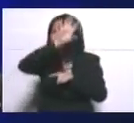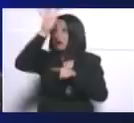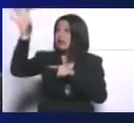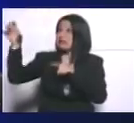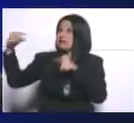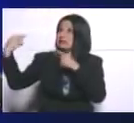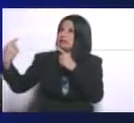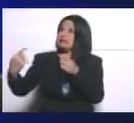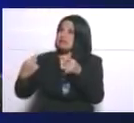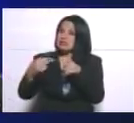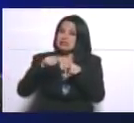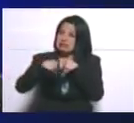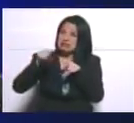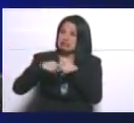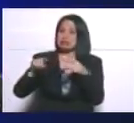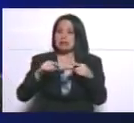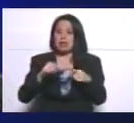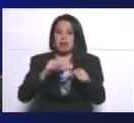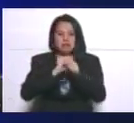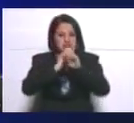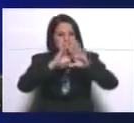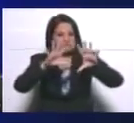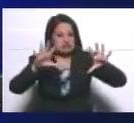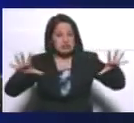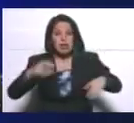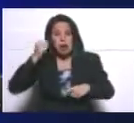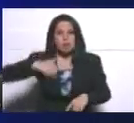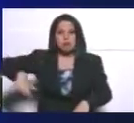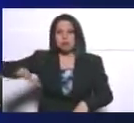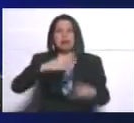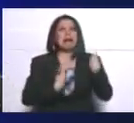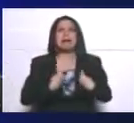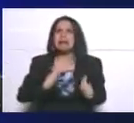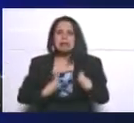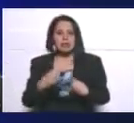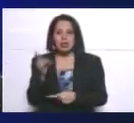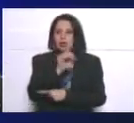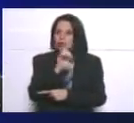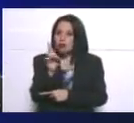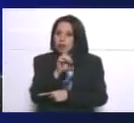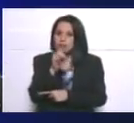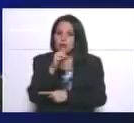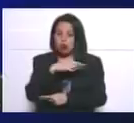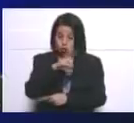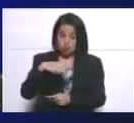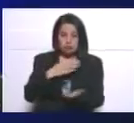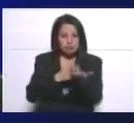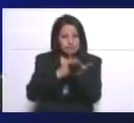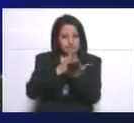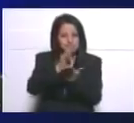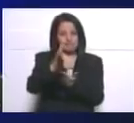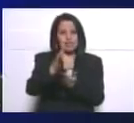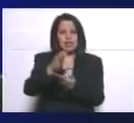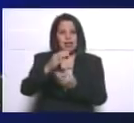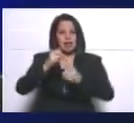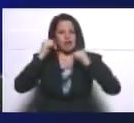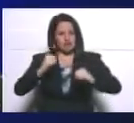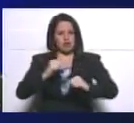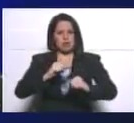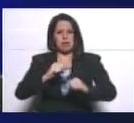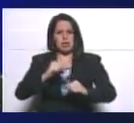buscan justamente la desesperación y la explosión de nuestro pueblo. Pero vamos por el camino correcto, dando pasos firmes, siendo